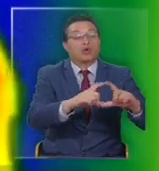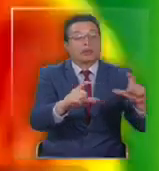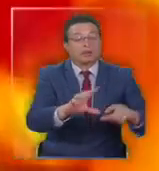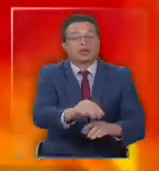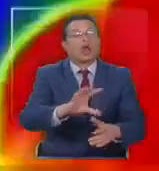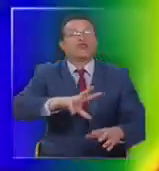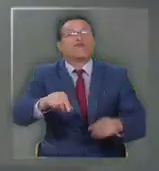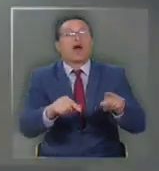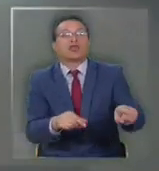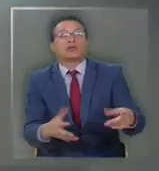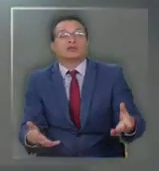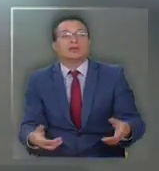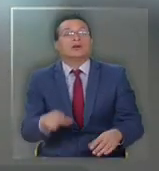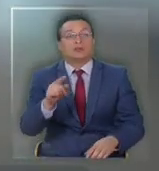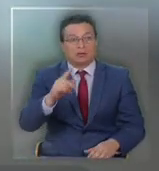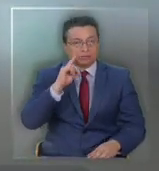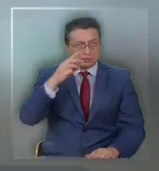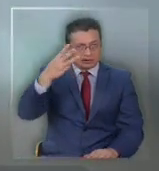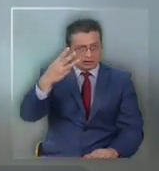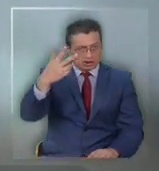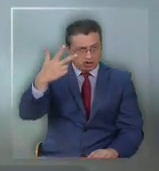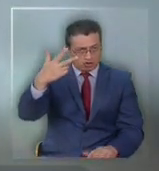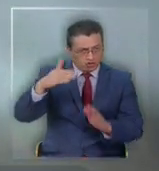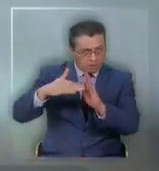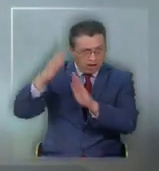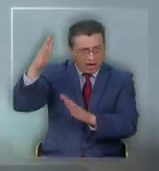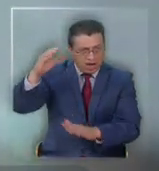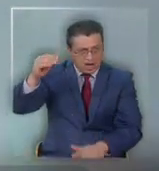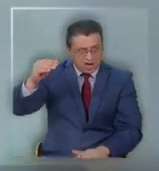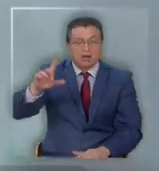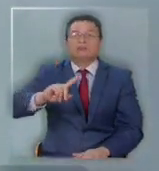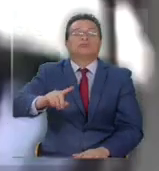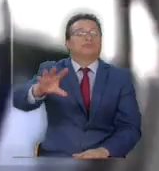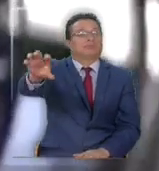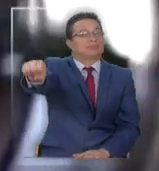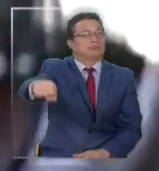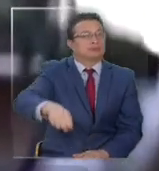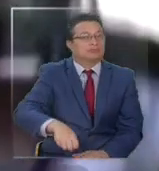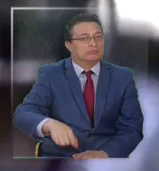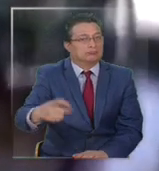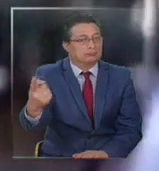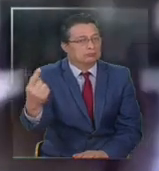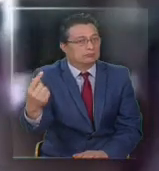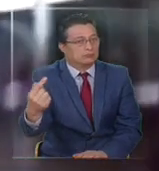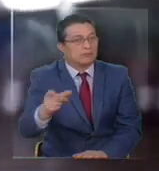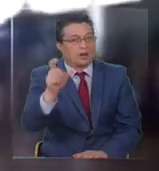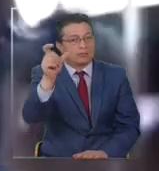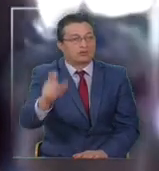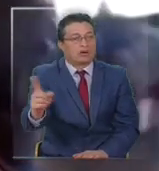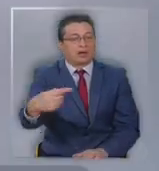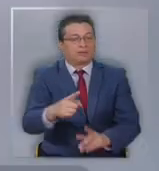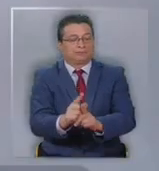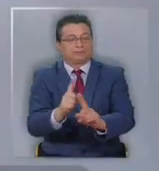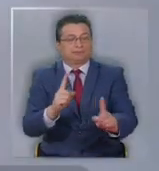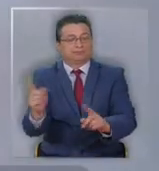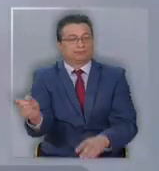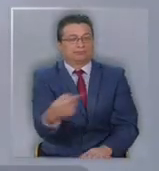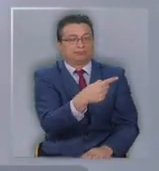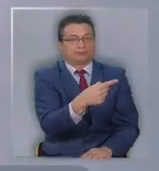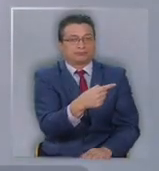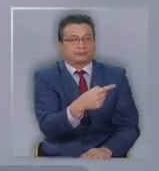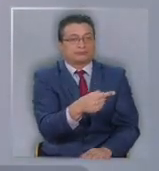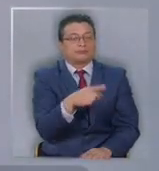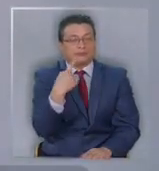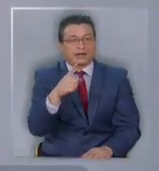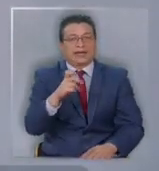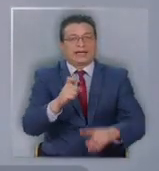Si alguien arroja más de 38 grados, se activan los protocolos de salud. La persona debe aislarse mientras se